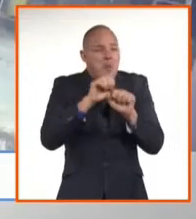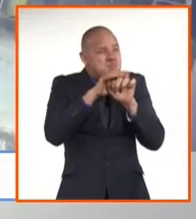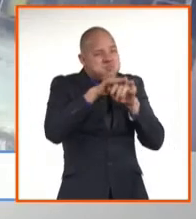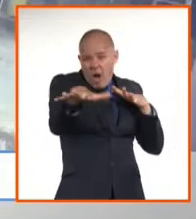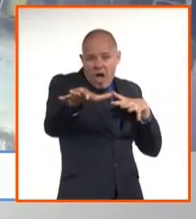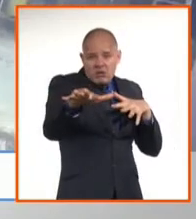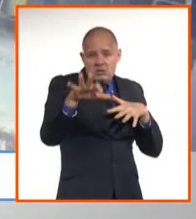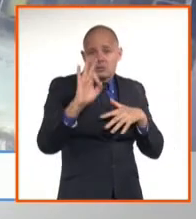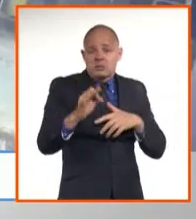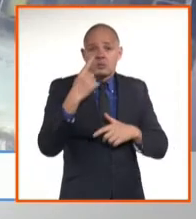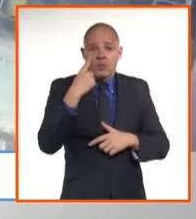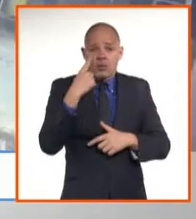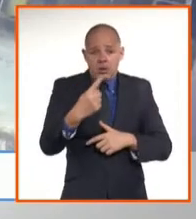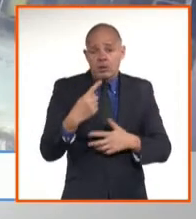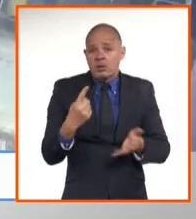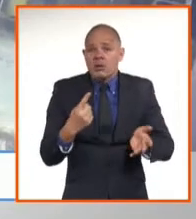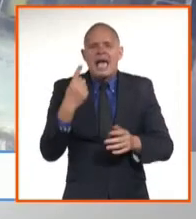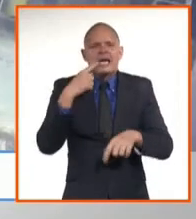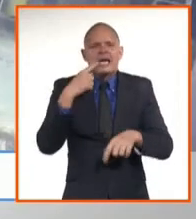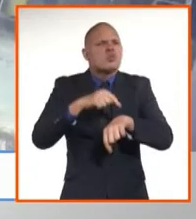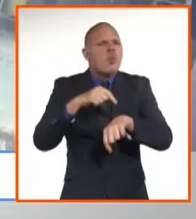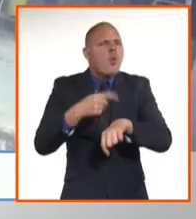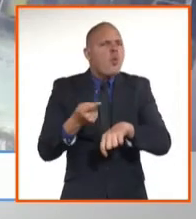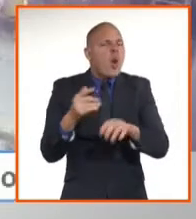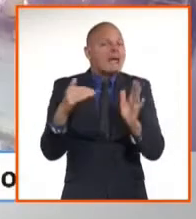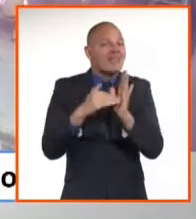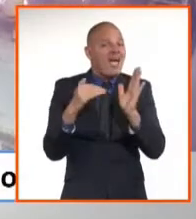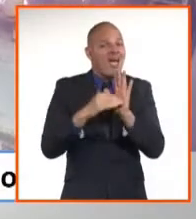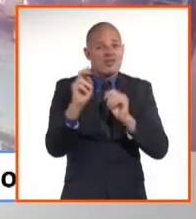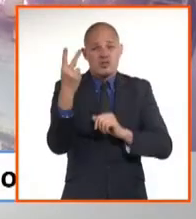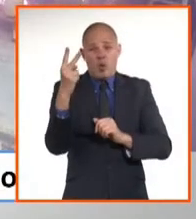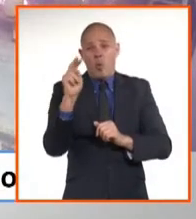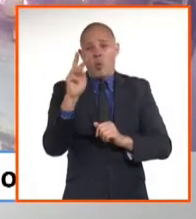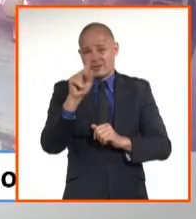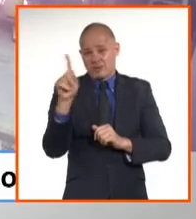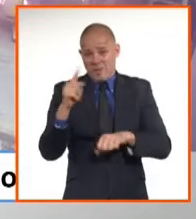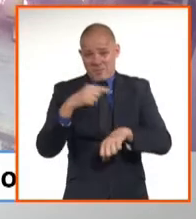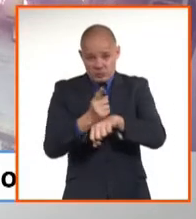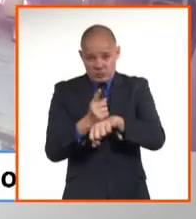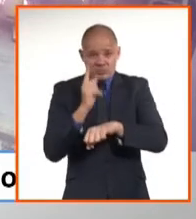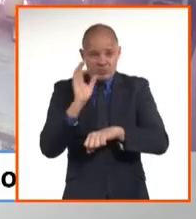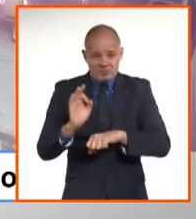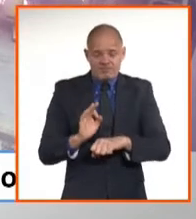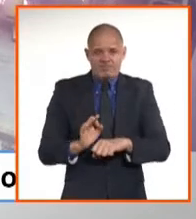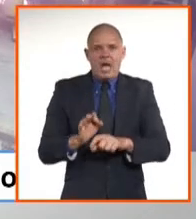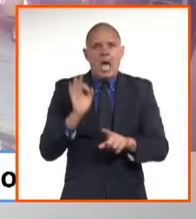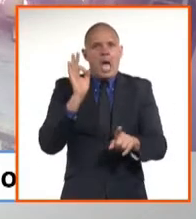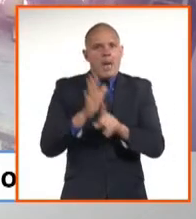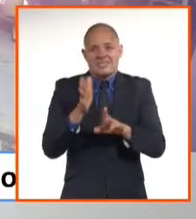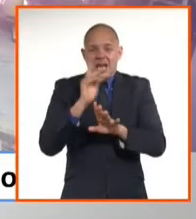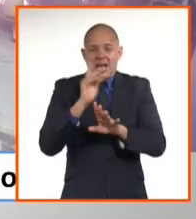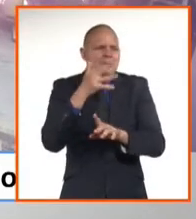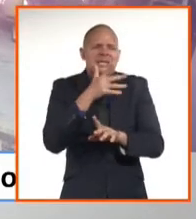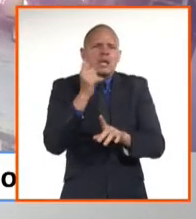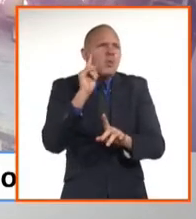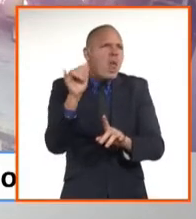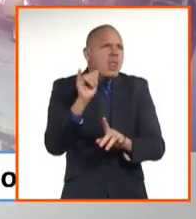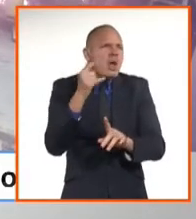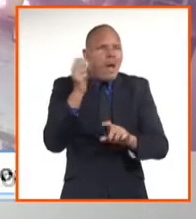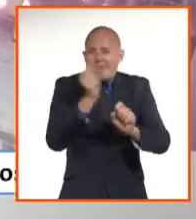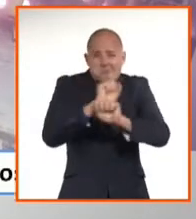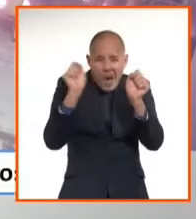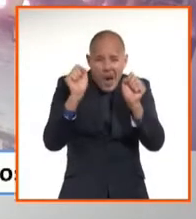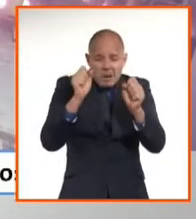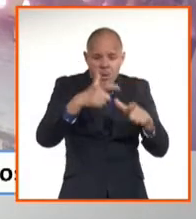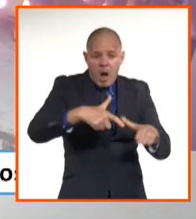a las 2:41 es que se produce la primera, eso en forma de explosión, estremece la